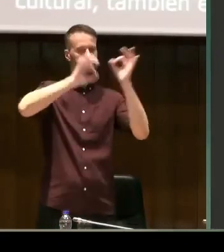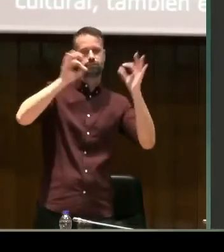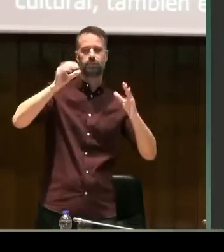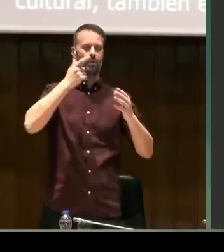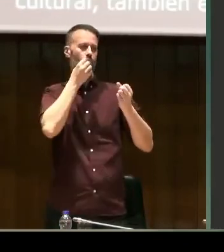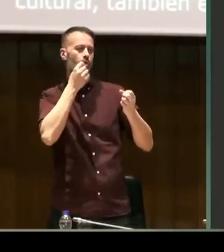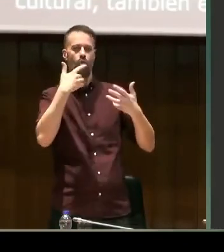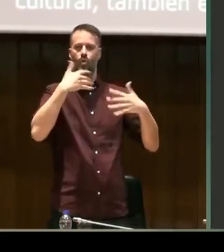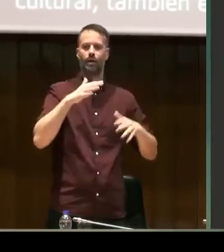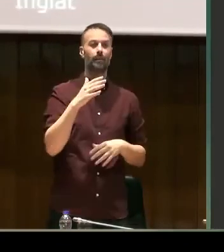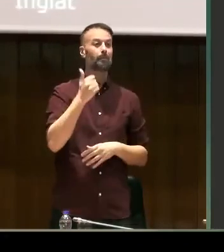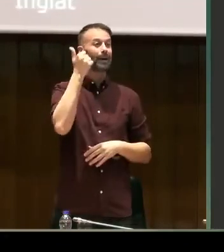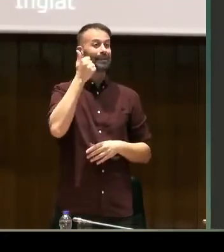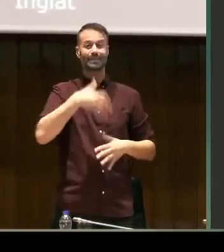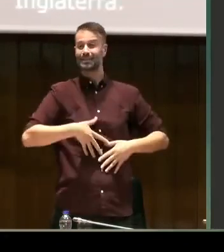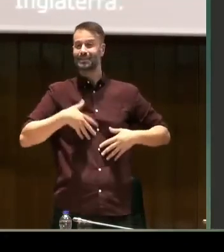existen.